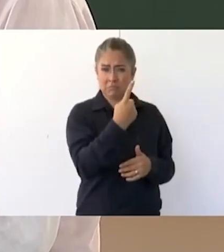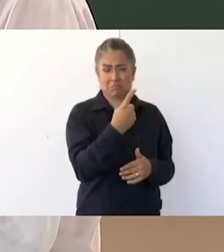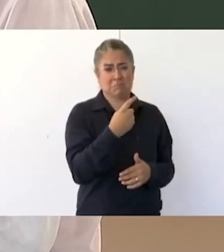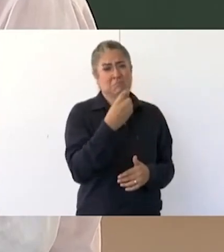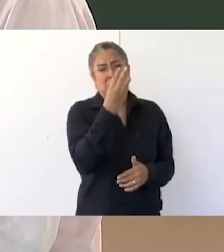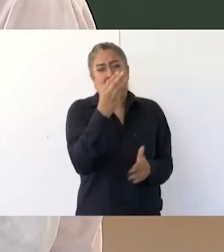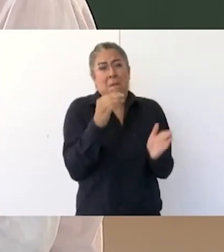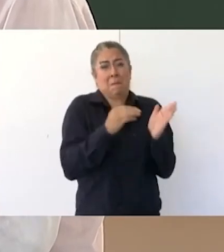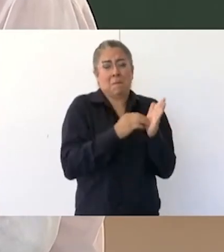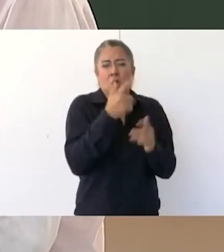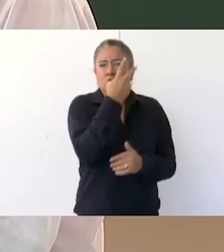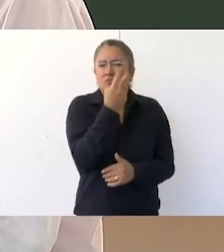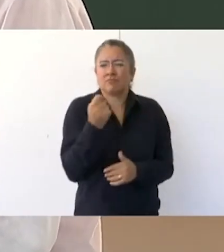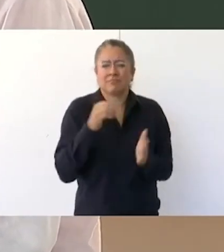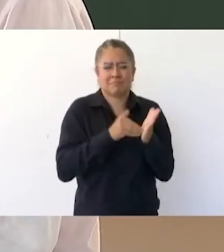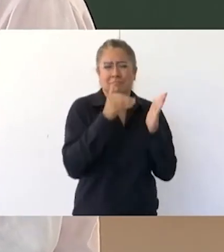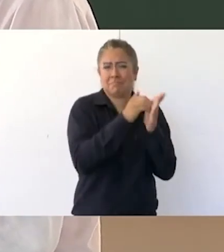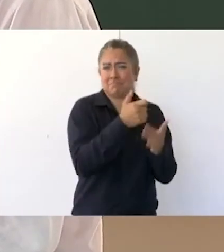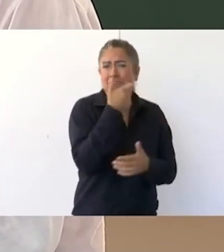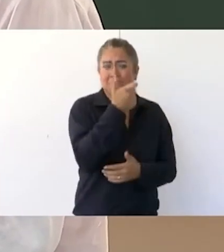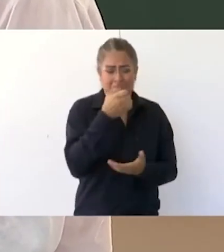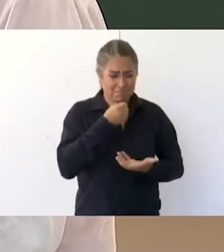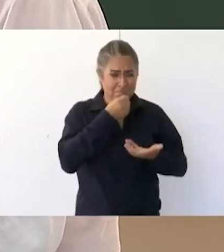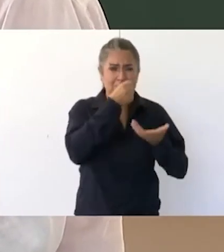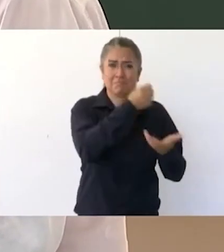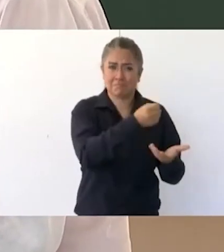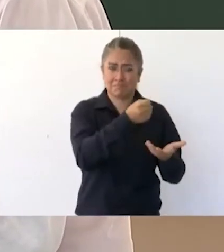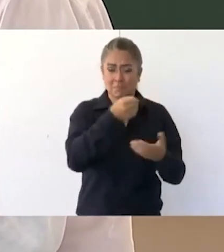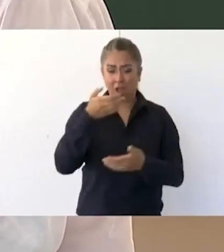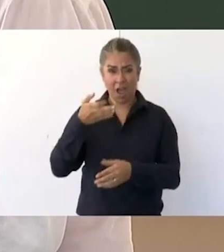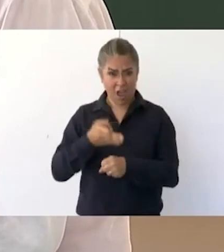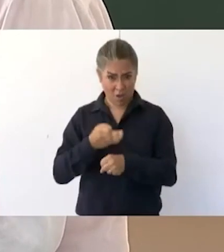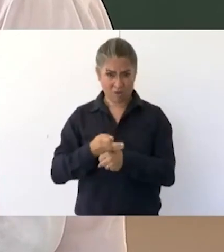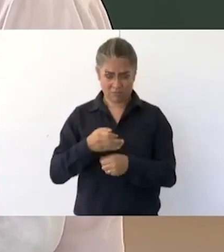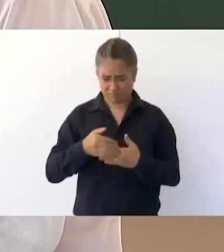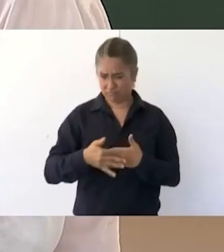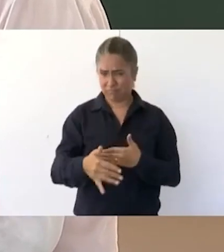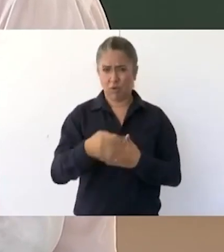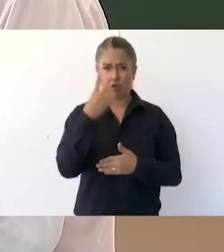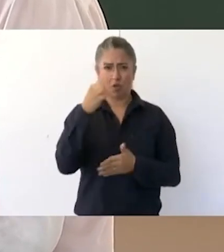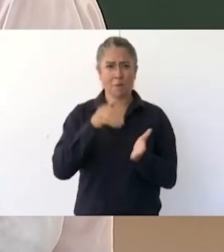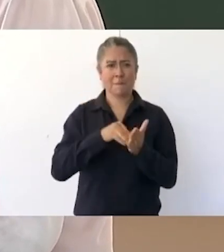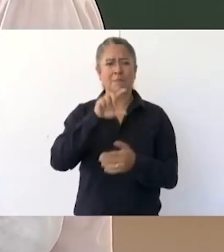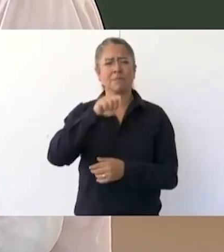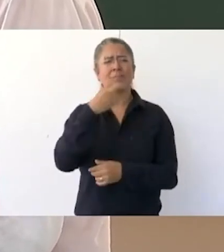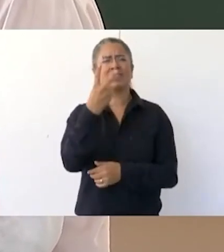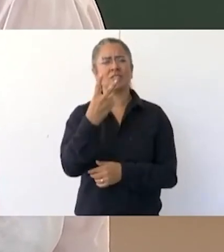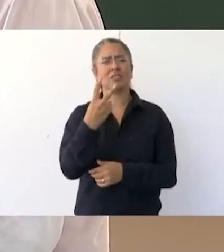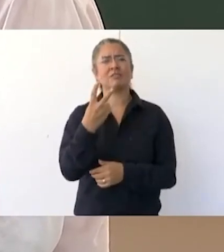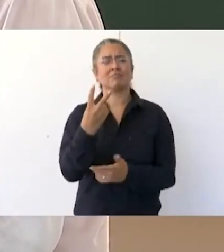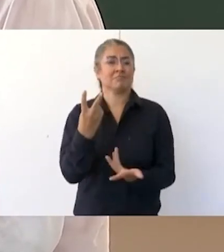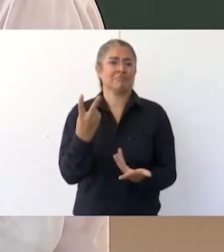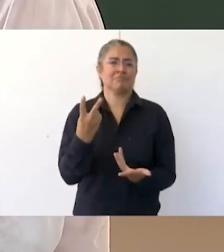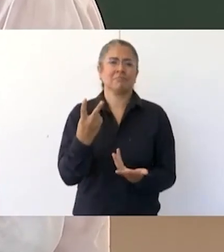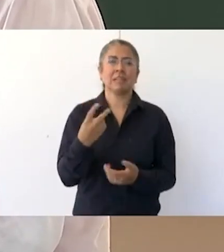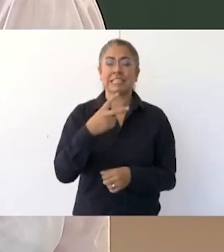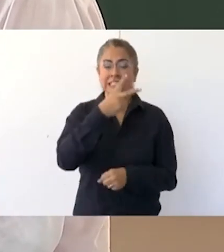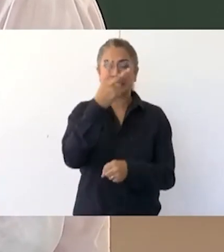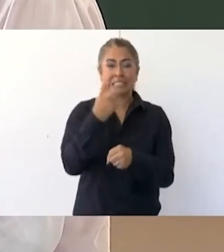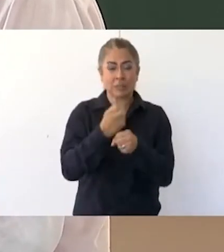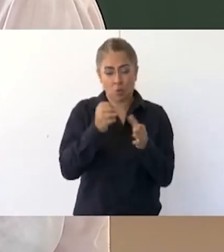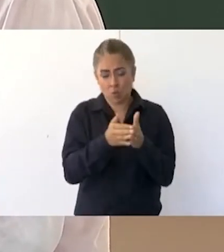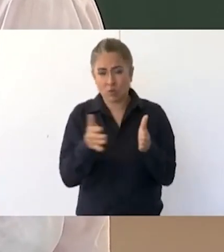millones de pesos. En este año 2022 nos encontramos en el desarrollo de la segunda etapa con recursos superiores